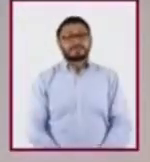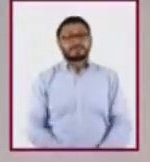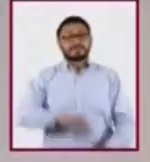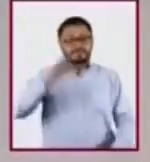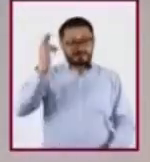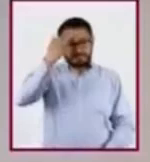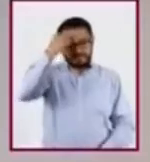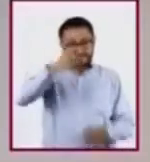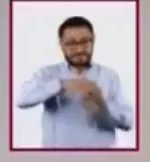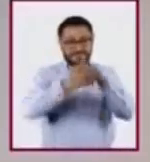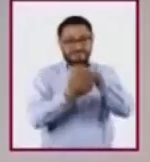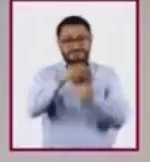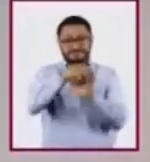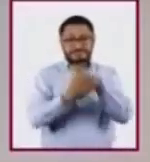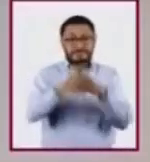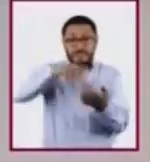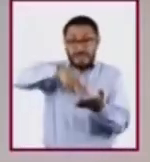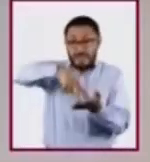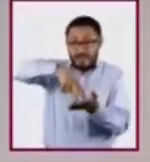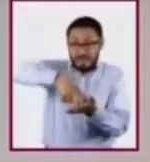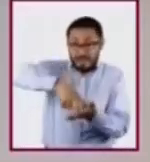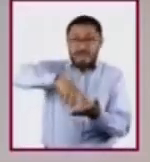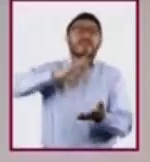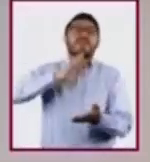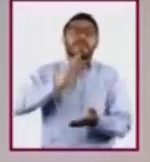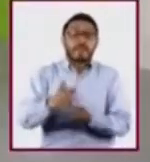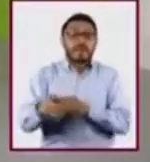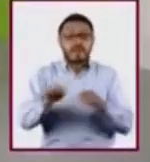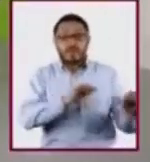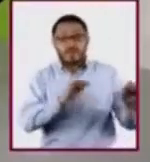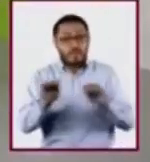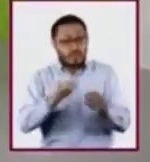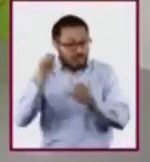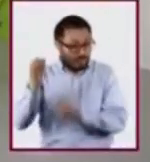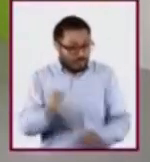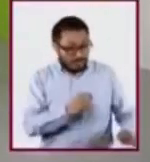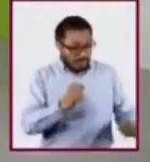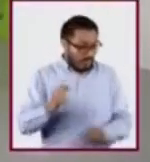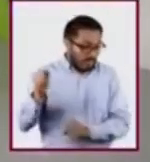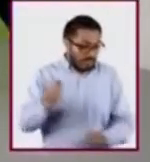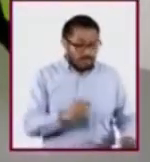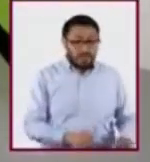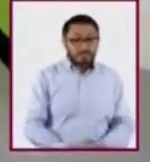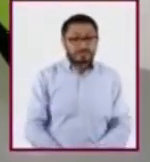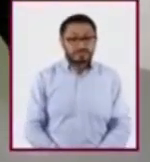Recuerden flexionar rodillas para poder tener un mejor control del bastón.